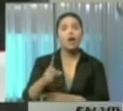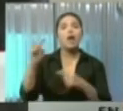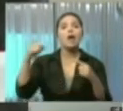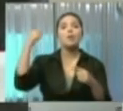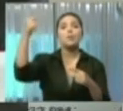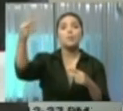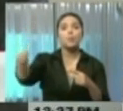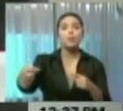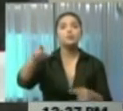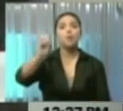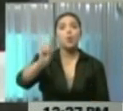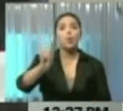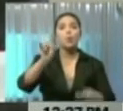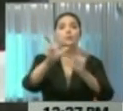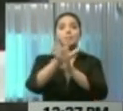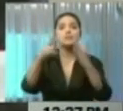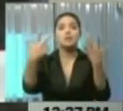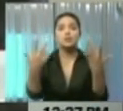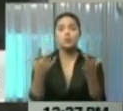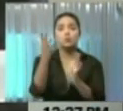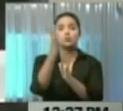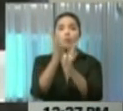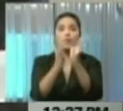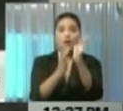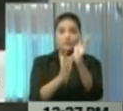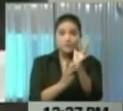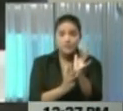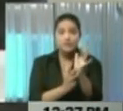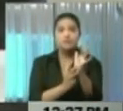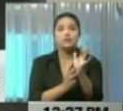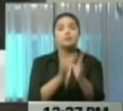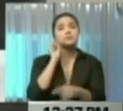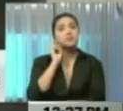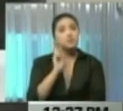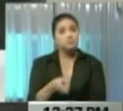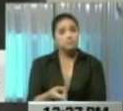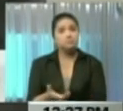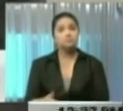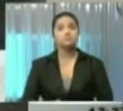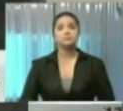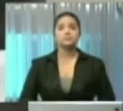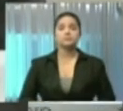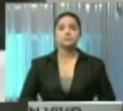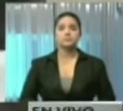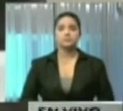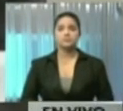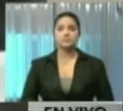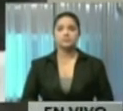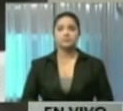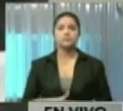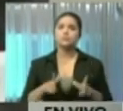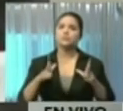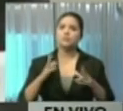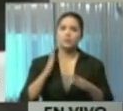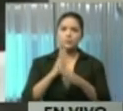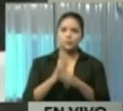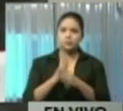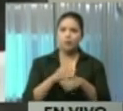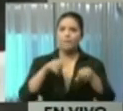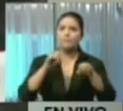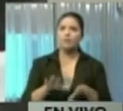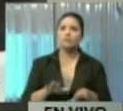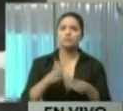próximo lunes 18 sea un día en donde tengamos entonces un receso de actividades en